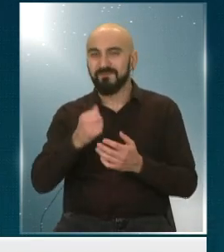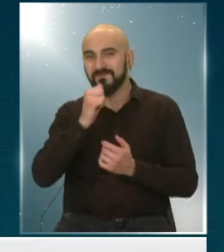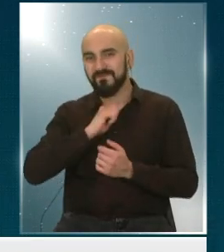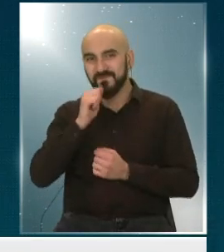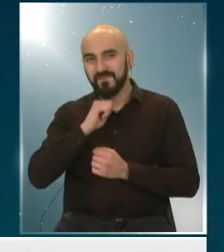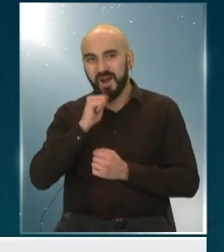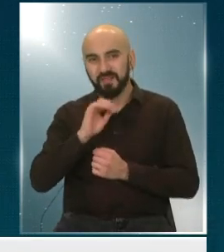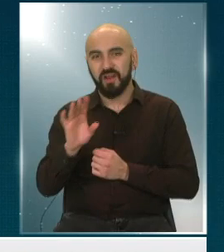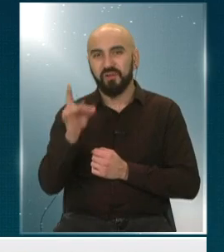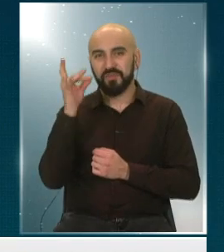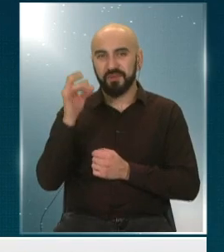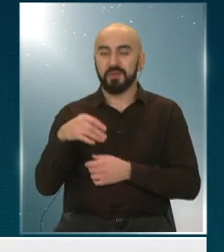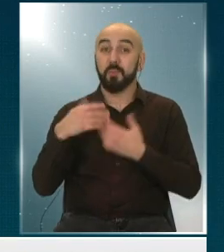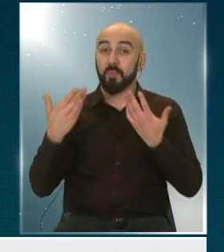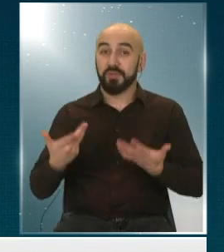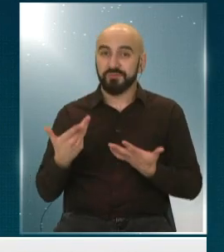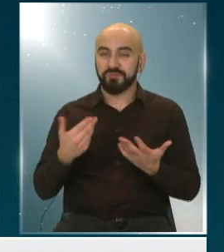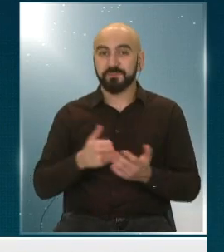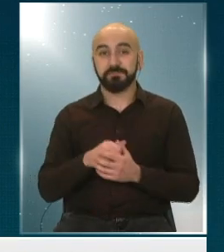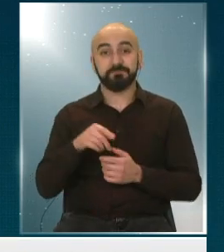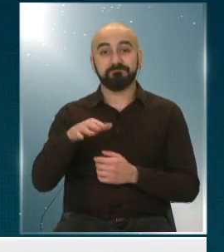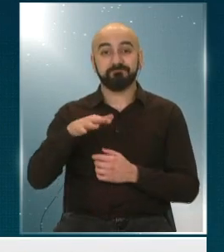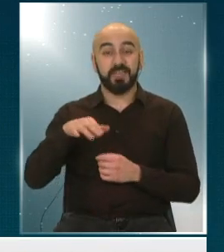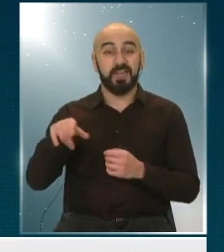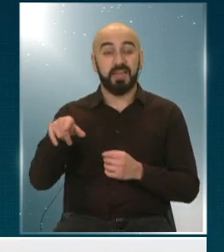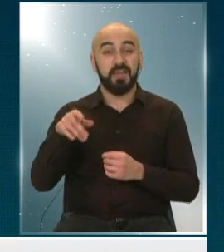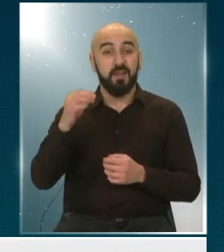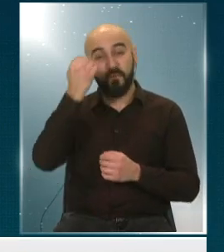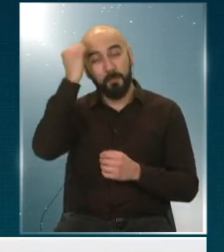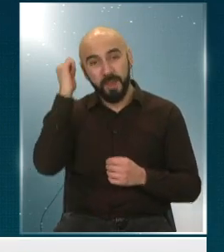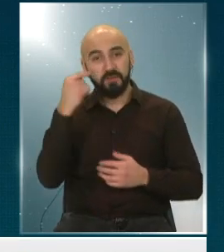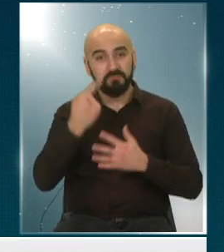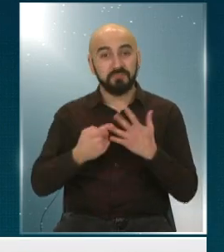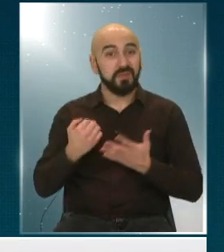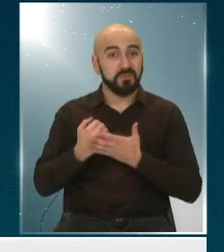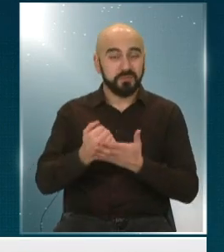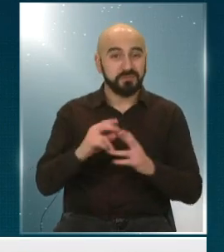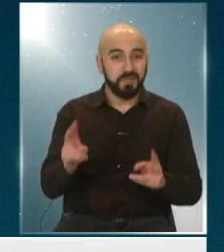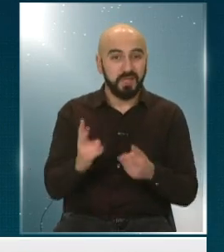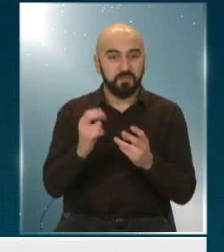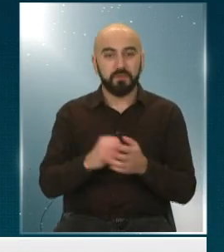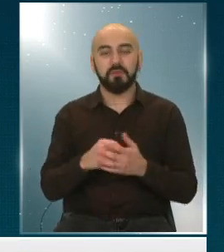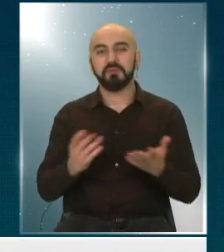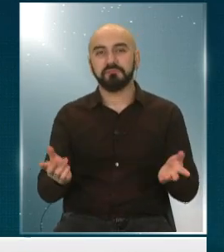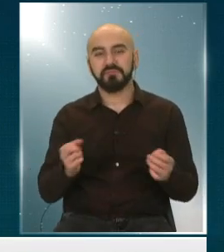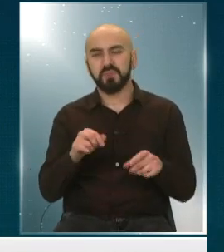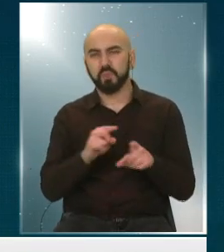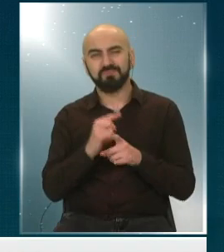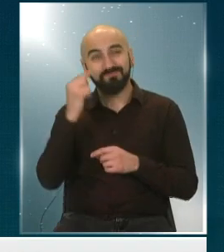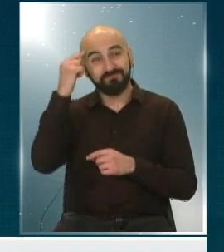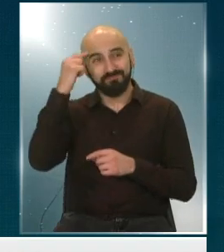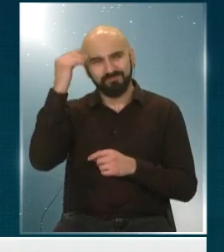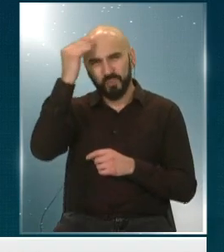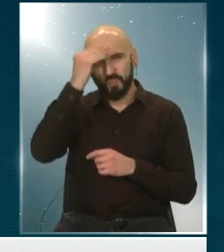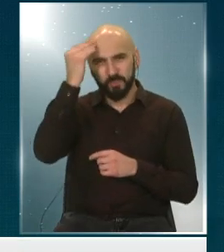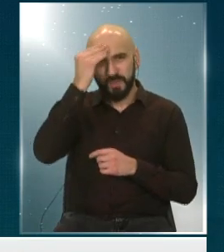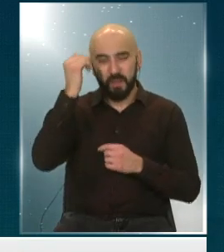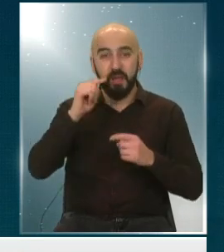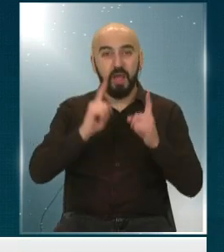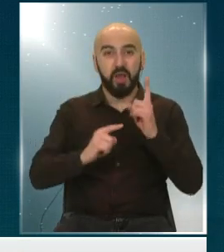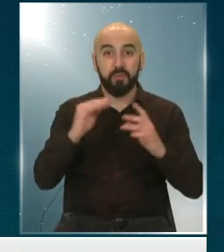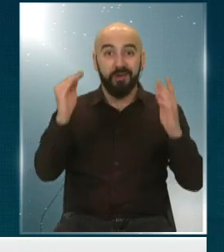localizadas, y es por eso que los rescatistas temen que en las ruinas de las distintas localidades que han quedado